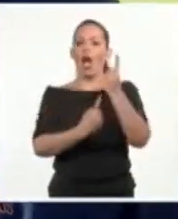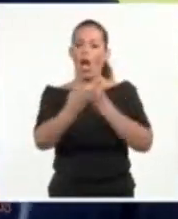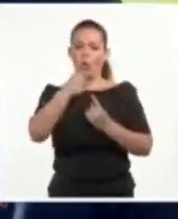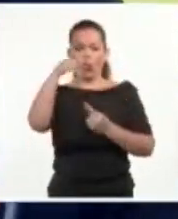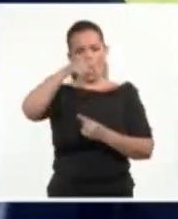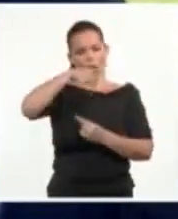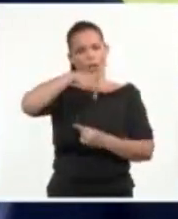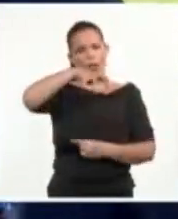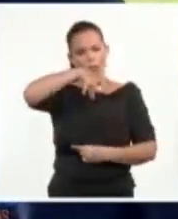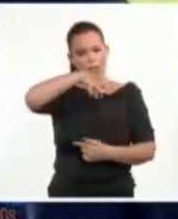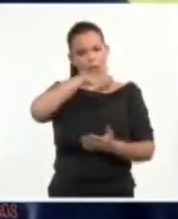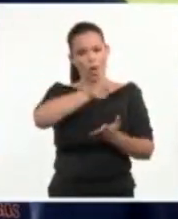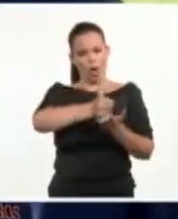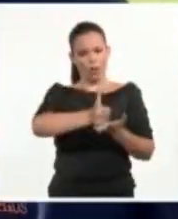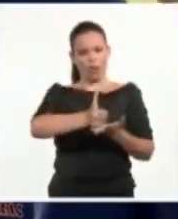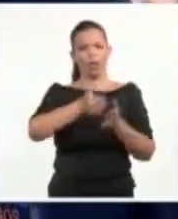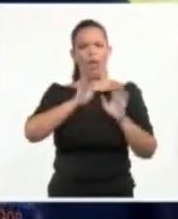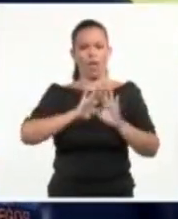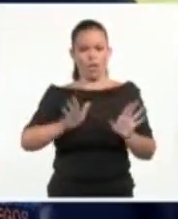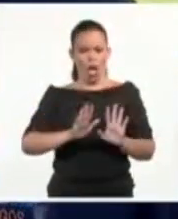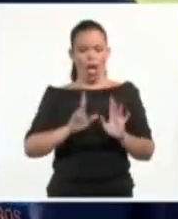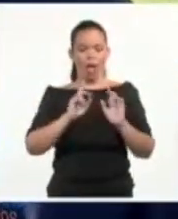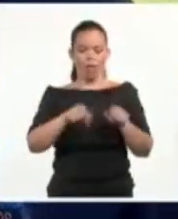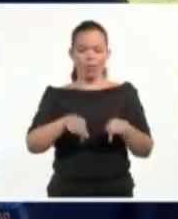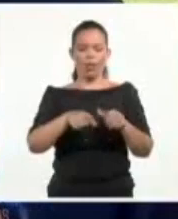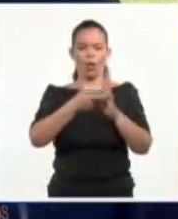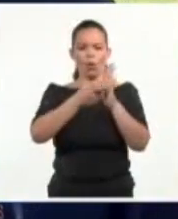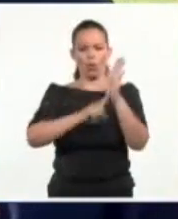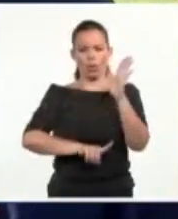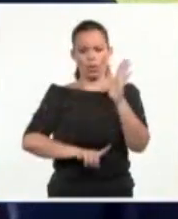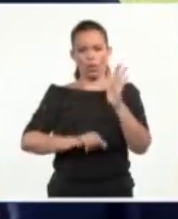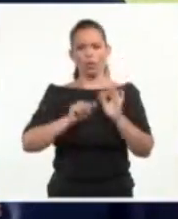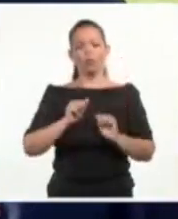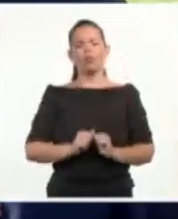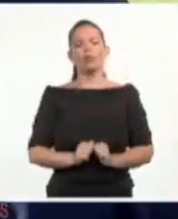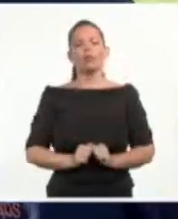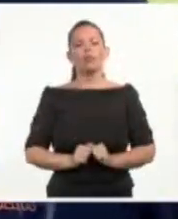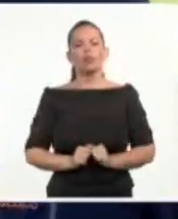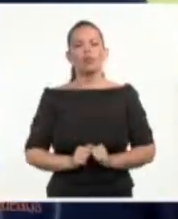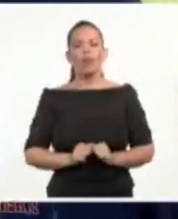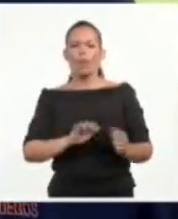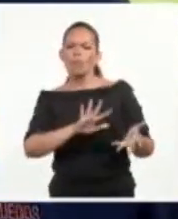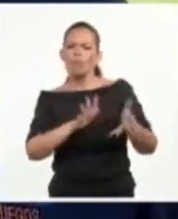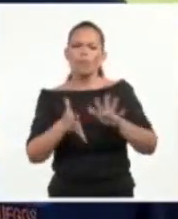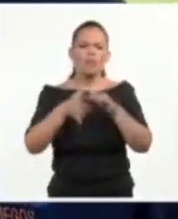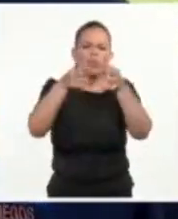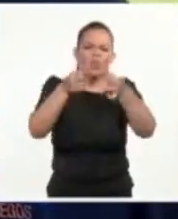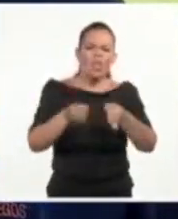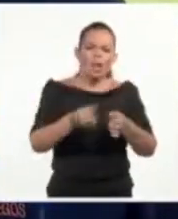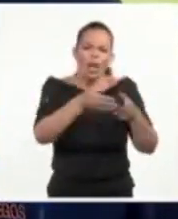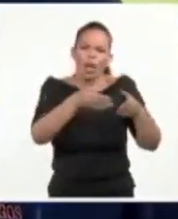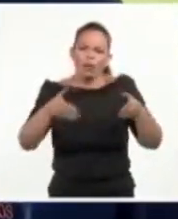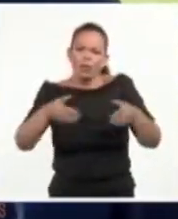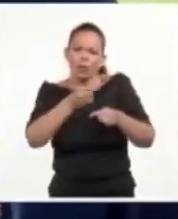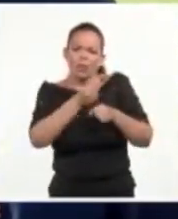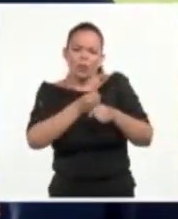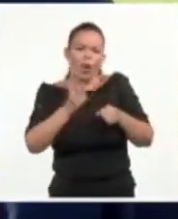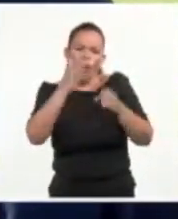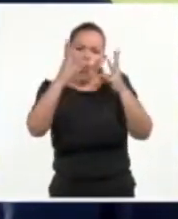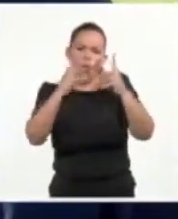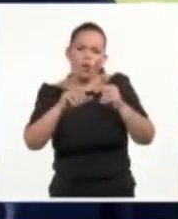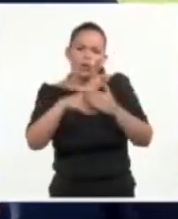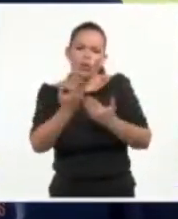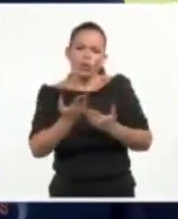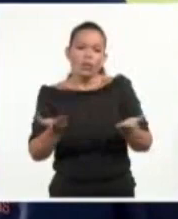Río, y ya estamos aquí a las afueras de Pinar del Río acometiendo esa actividad. ¿Qué tiempo estiman que van a estar por acá? Bueno,